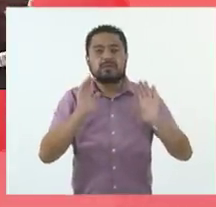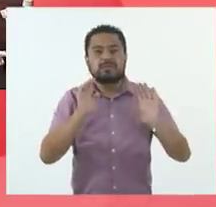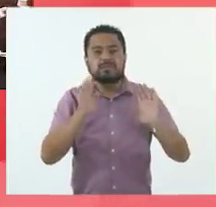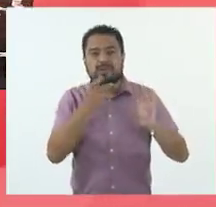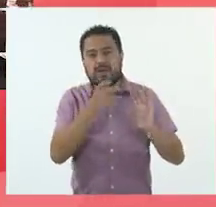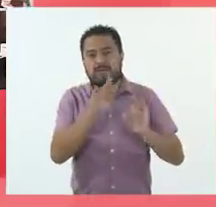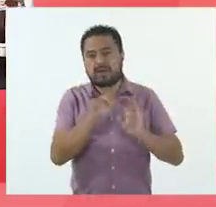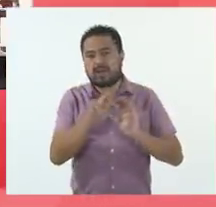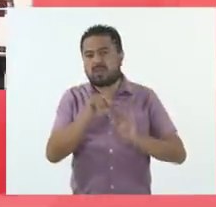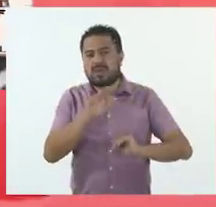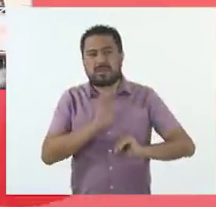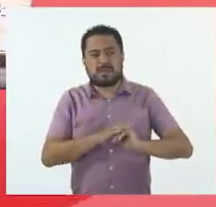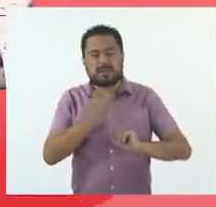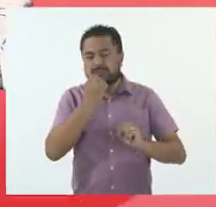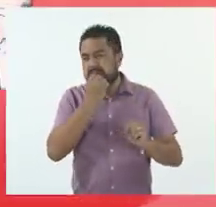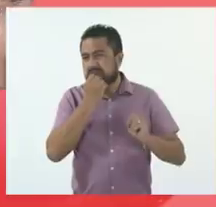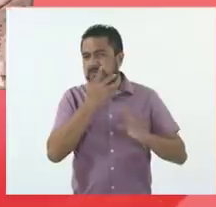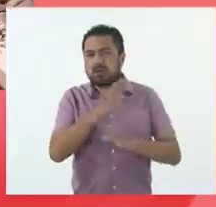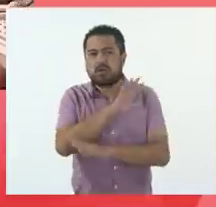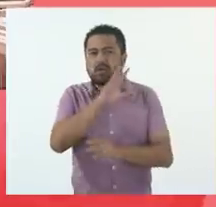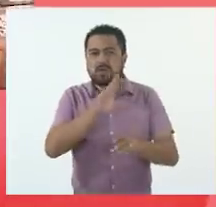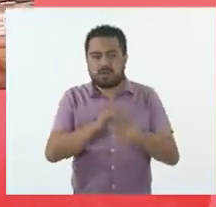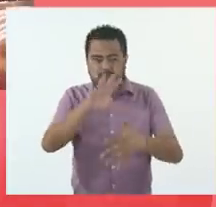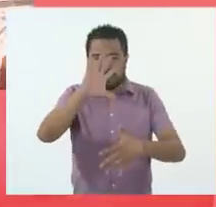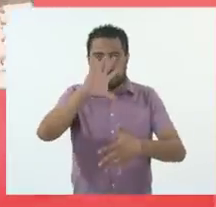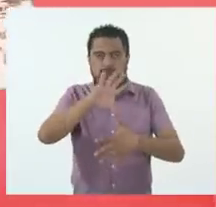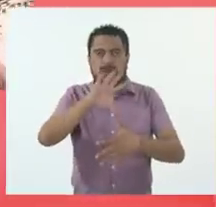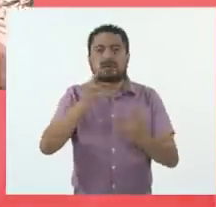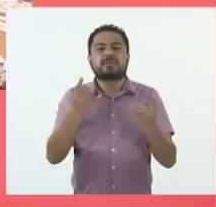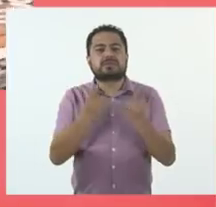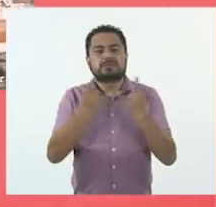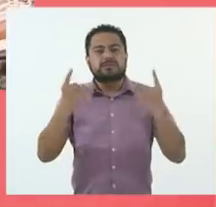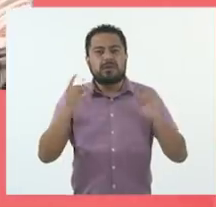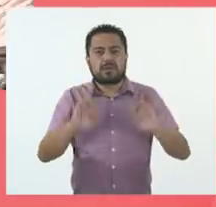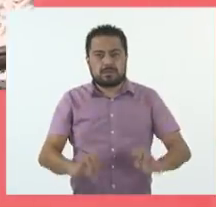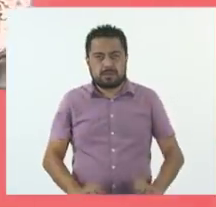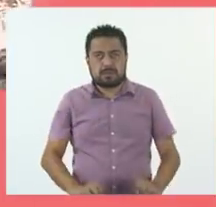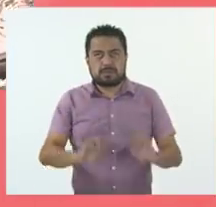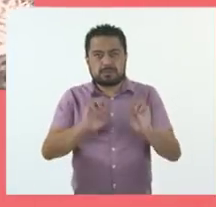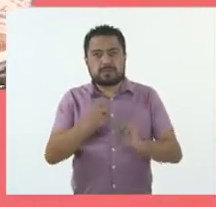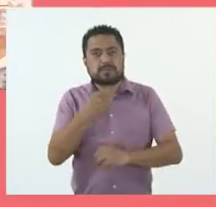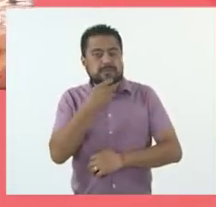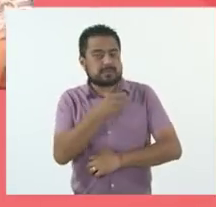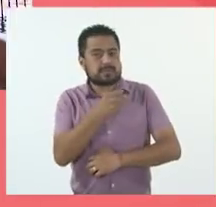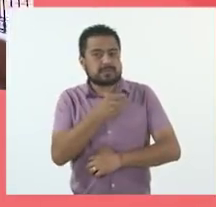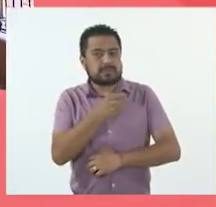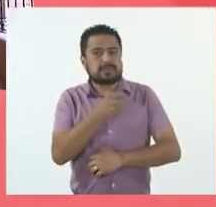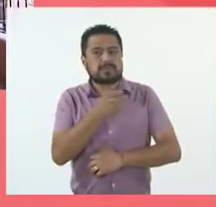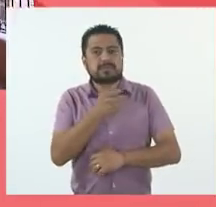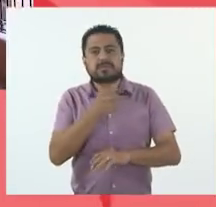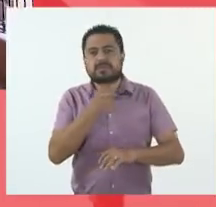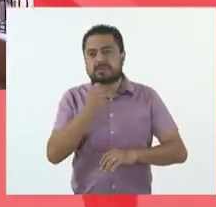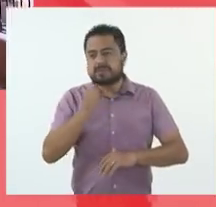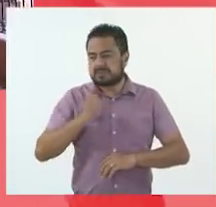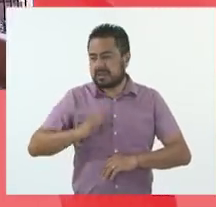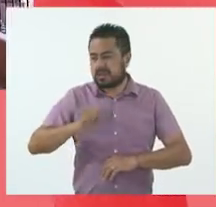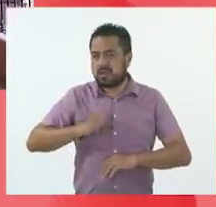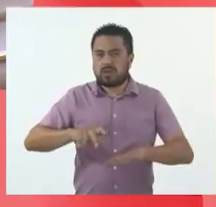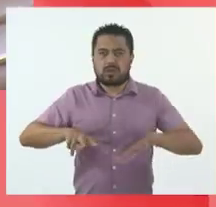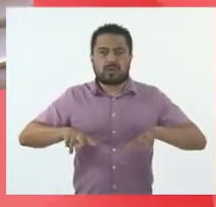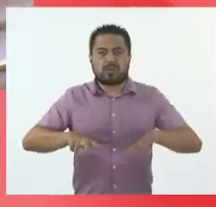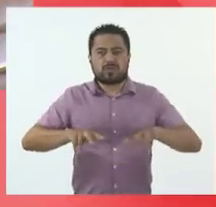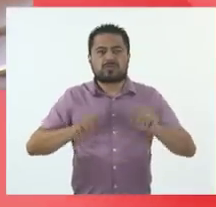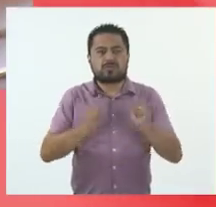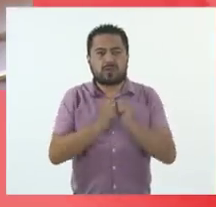claustro barroco más hermoso de toda América. La historia de este edificio se remonta al siglo XVIII, con